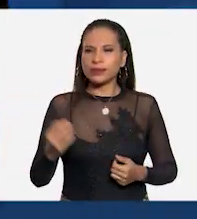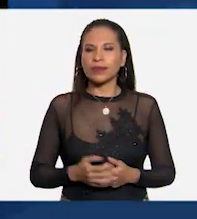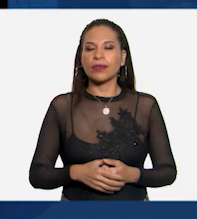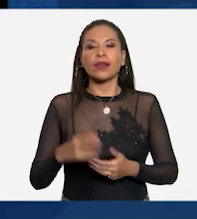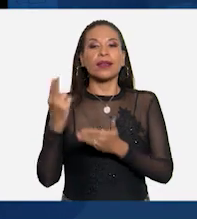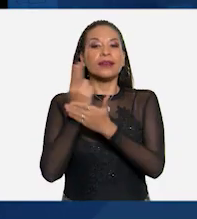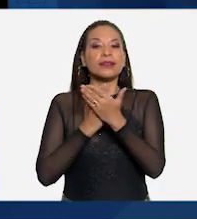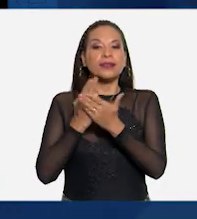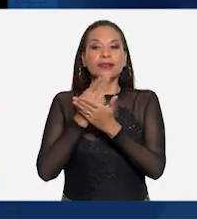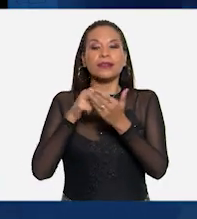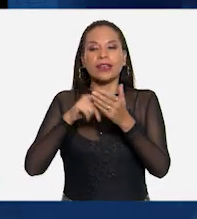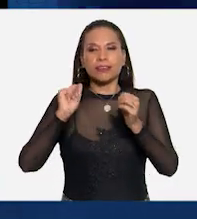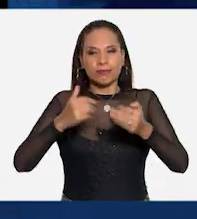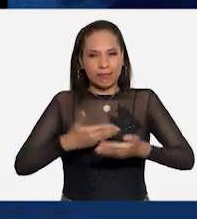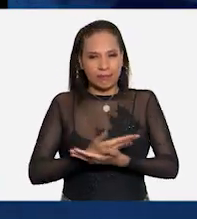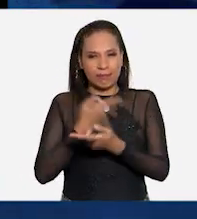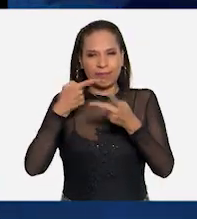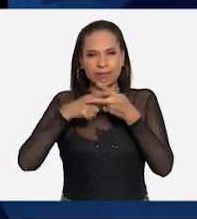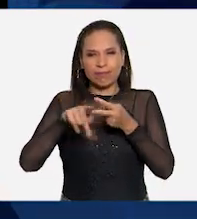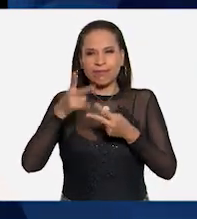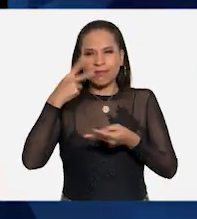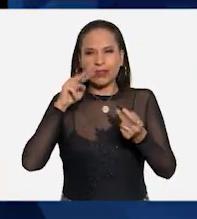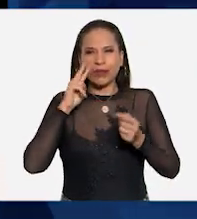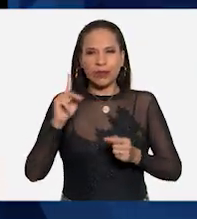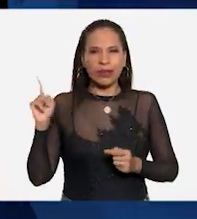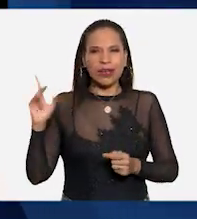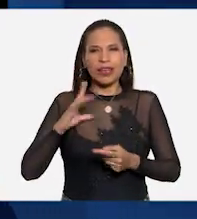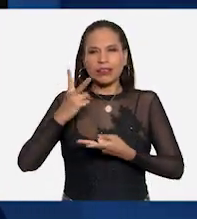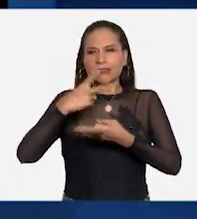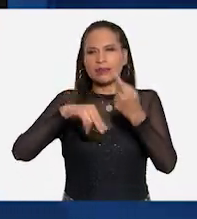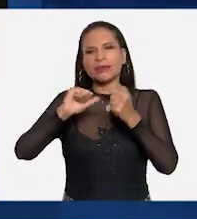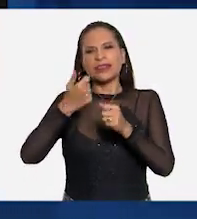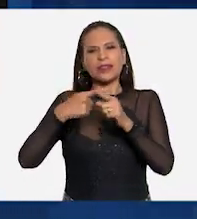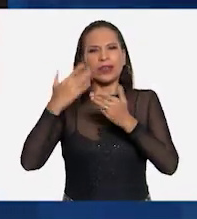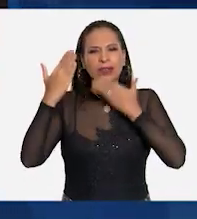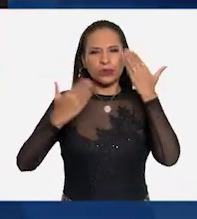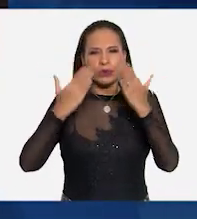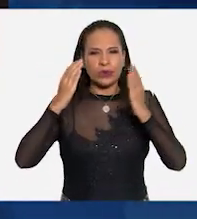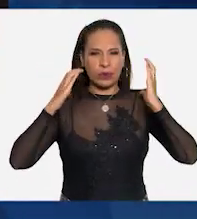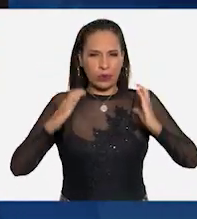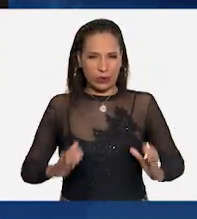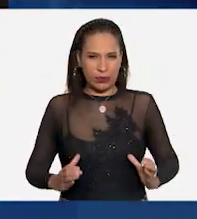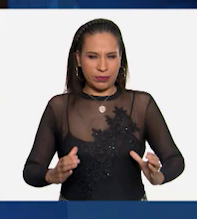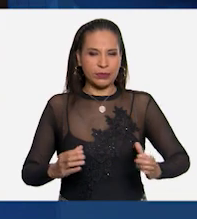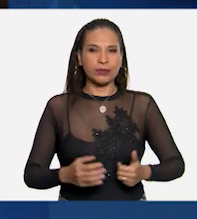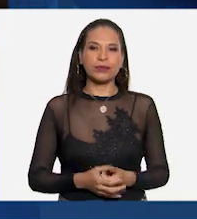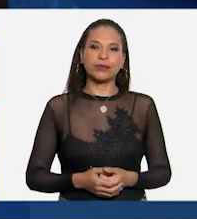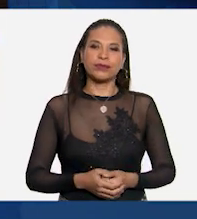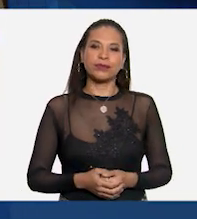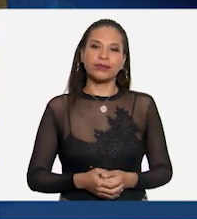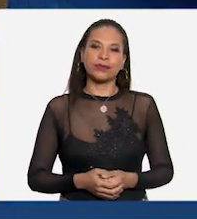Su dibujo del feto proyecta una cualidad espiritual que trascendió sus otros estudios anatómicos.